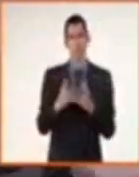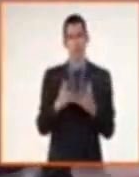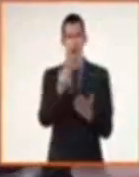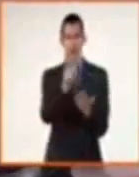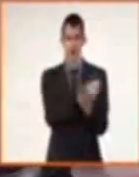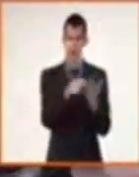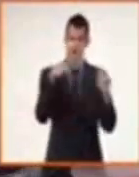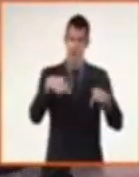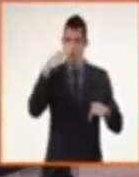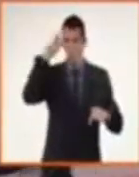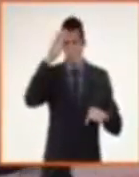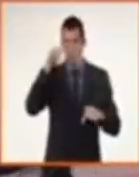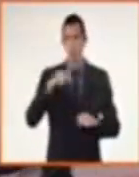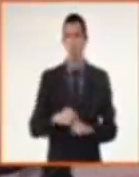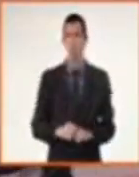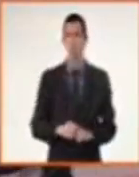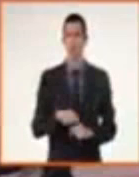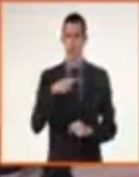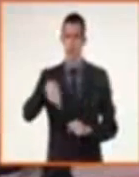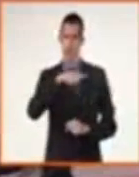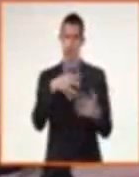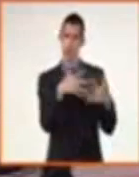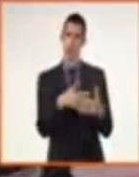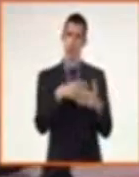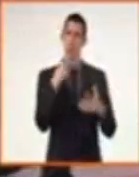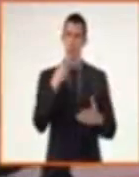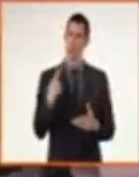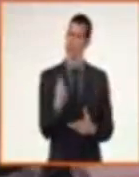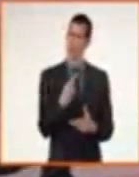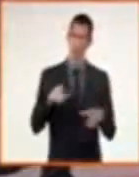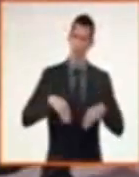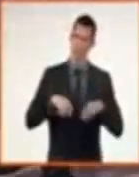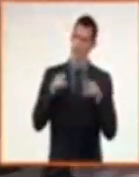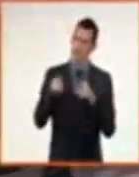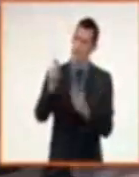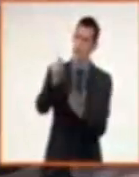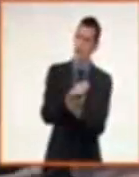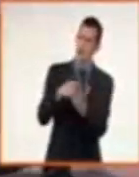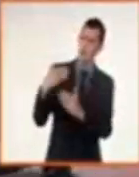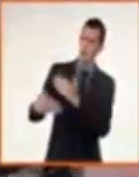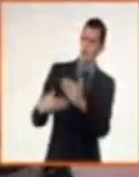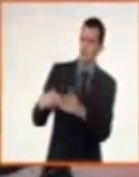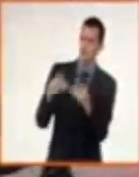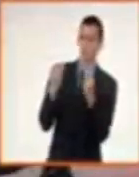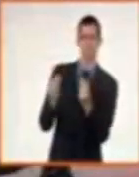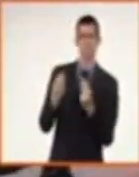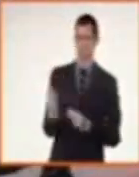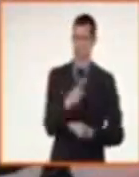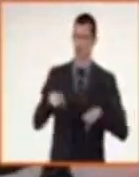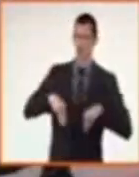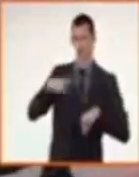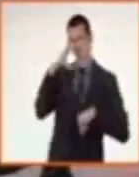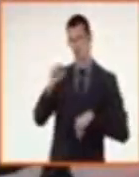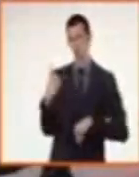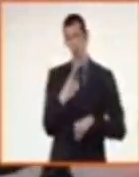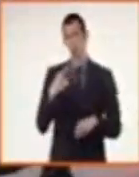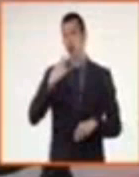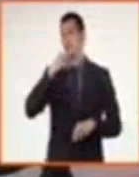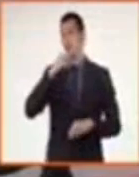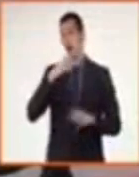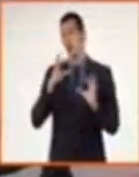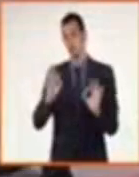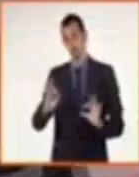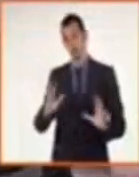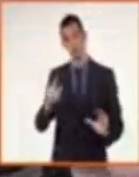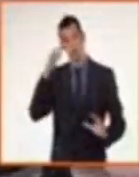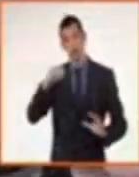que no reconocían las elecciones en Cuba, de que no reconocían el ejercicio democrático del pueblo que debía ocurrir